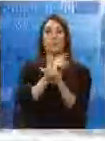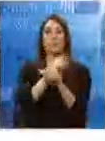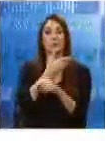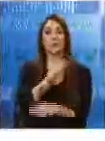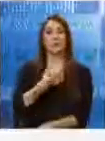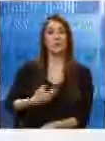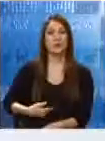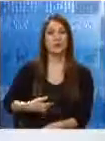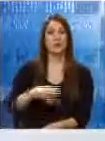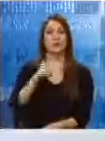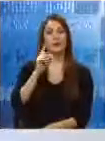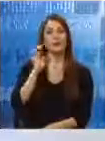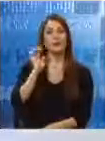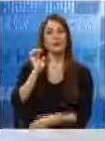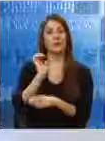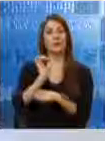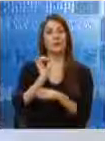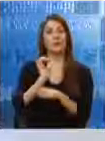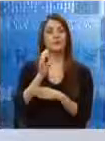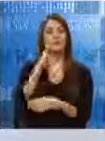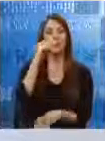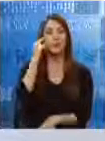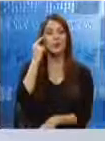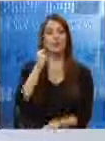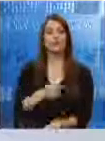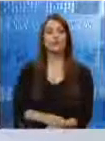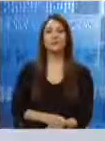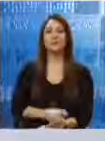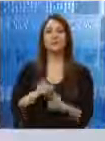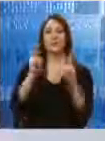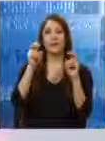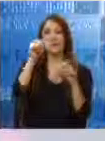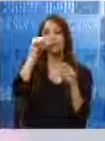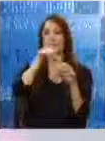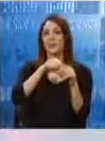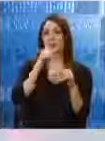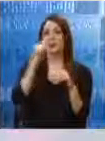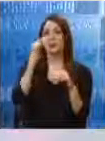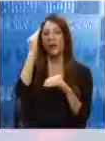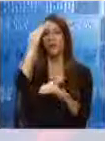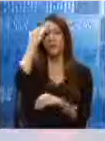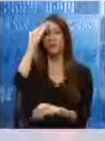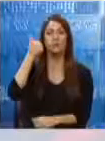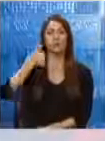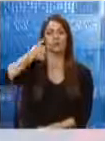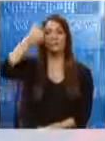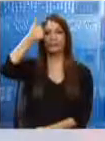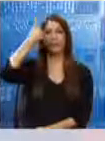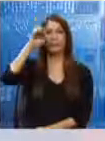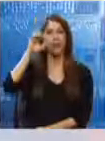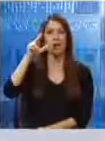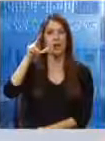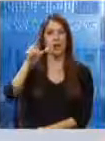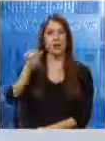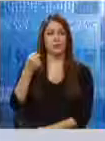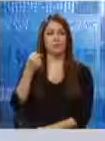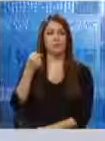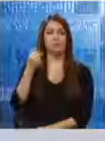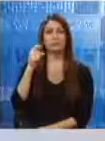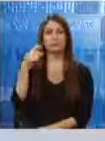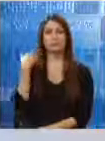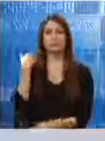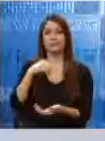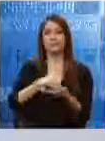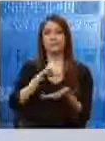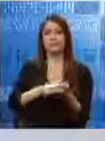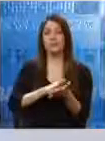presidente de la República, Rafael Correa, publicó: caso Refinería, uno de los cabecillas, Carlos Pareja Cordero, arroba Capaco, con difusión roja,